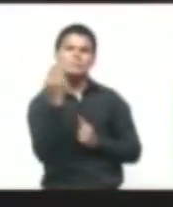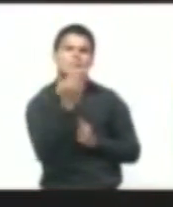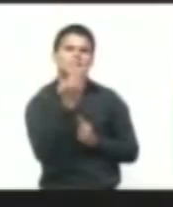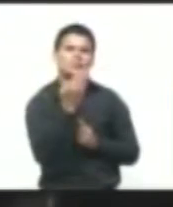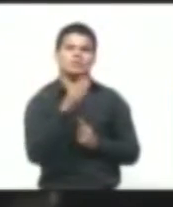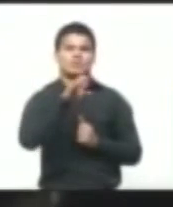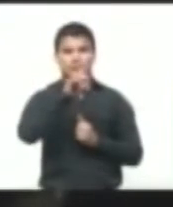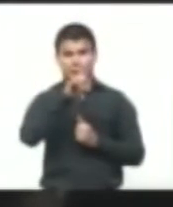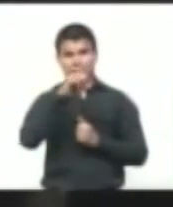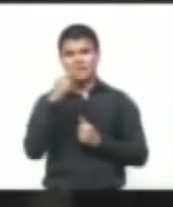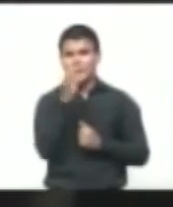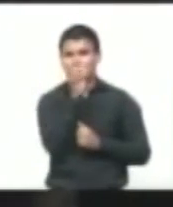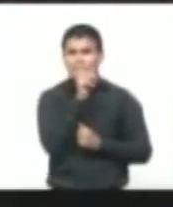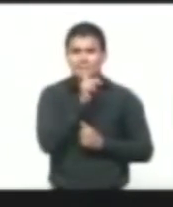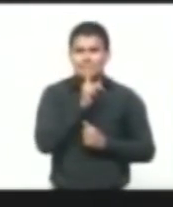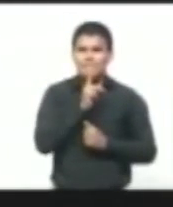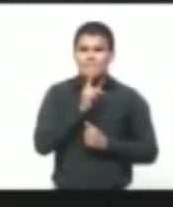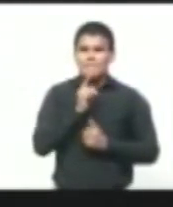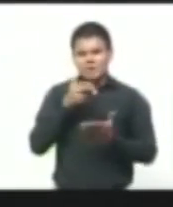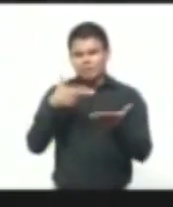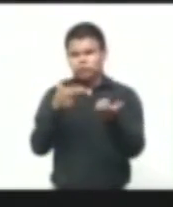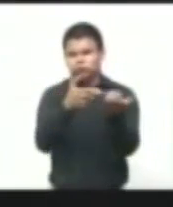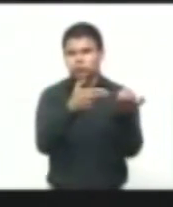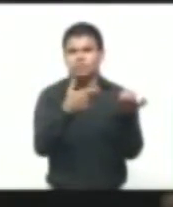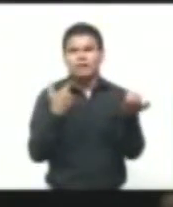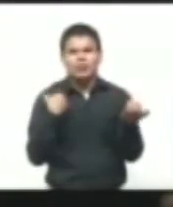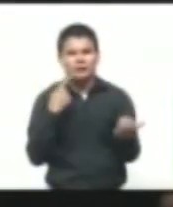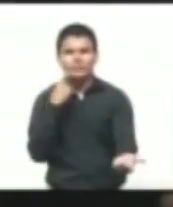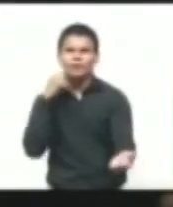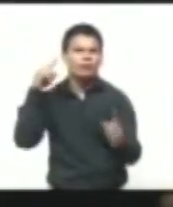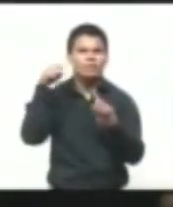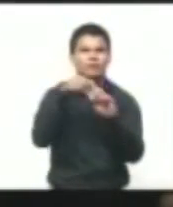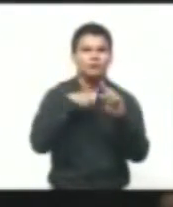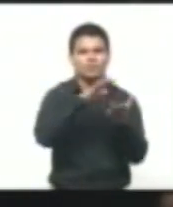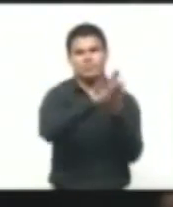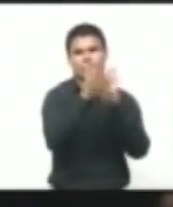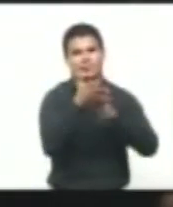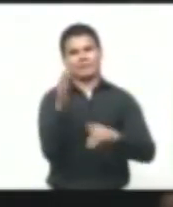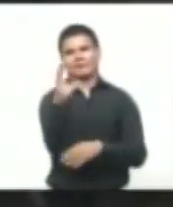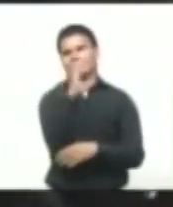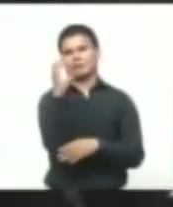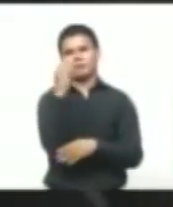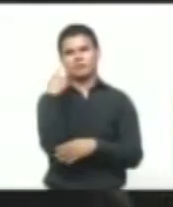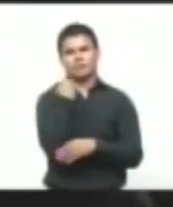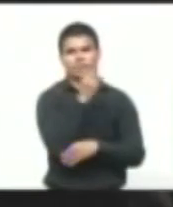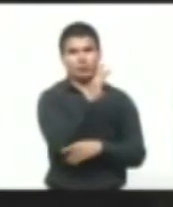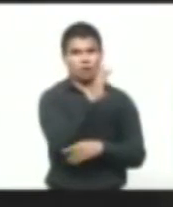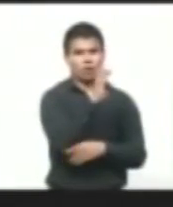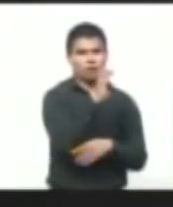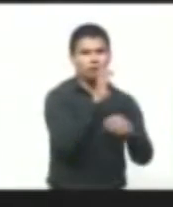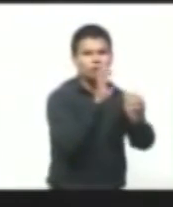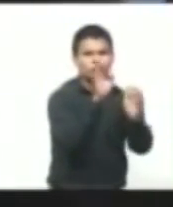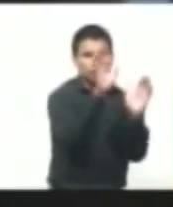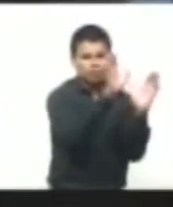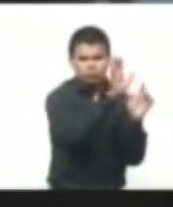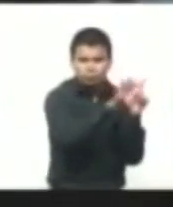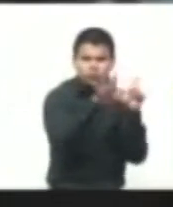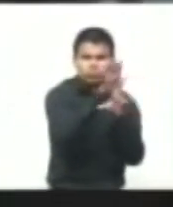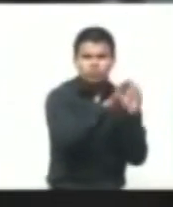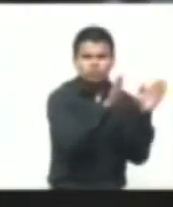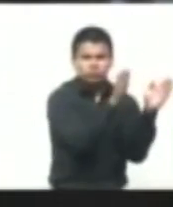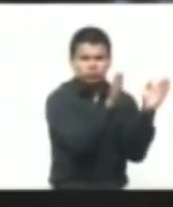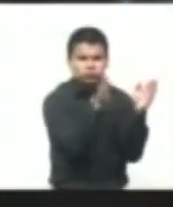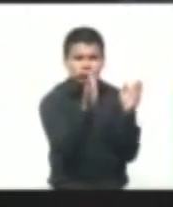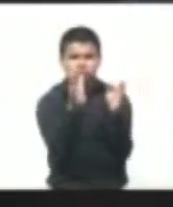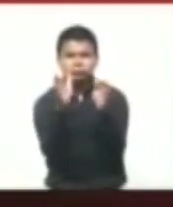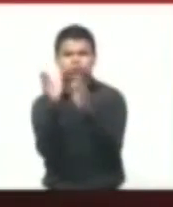los Fusiles, motivado en la paz de Colombia. Se contará con 8 largometrajes y 4 cortos que se enfocan en